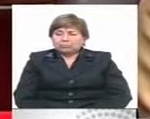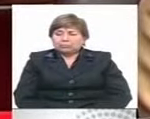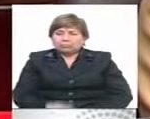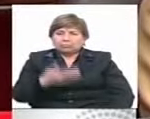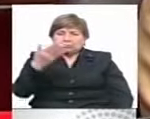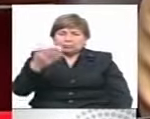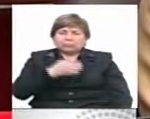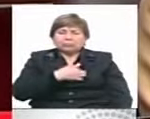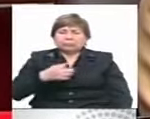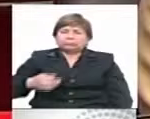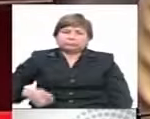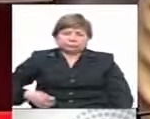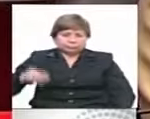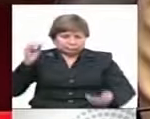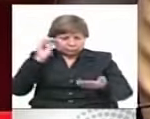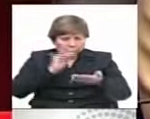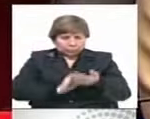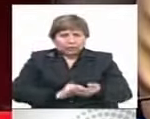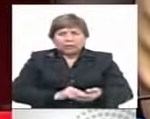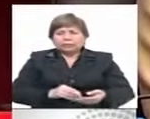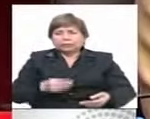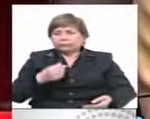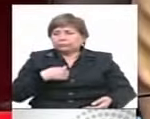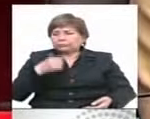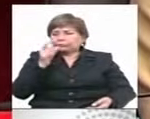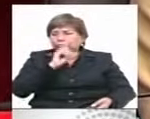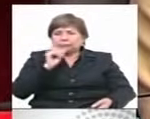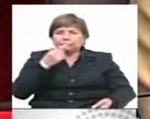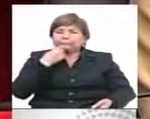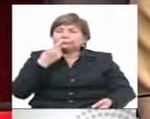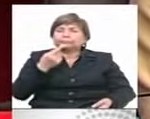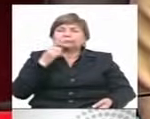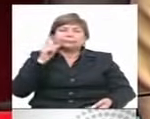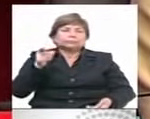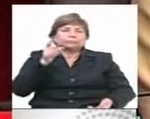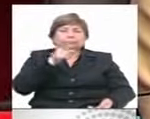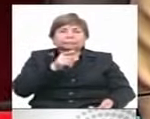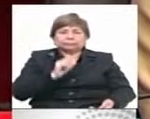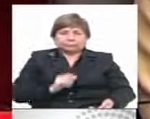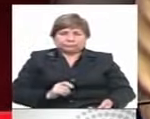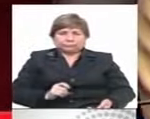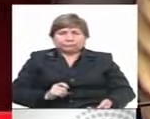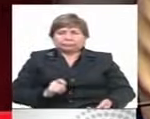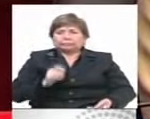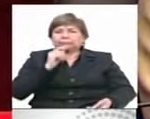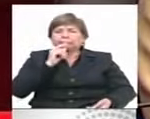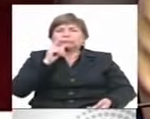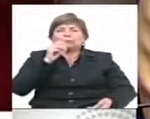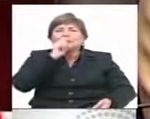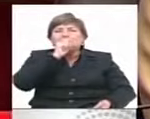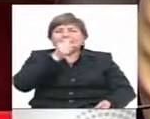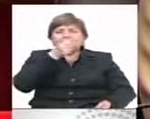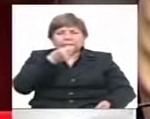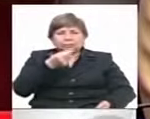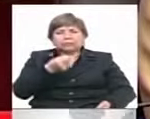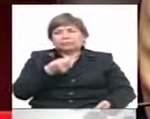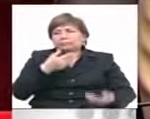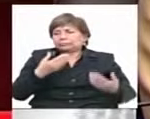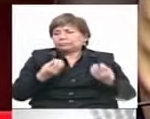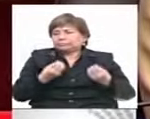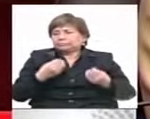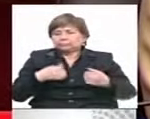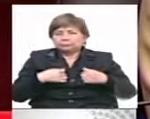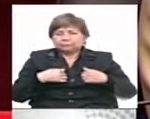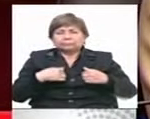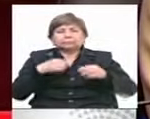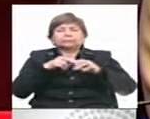Señora presidenta, vuelvo a repetir, yo no he dicho que ellos sean de tal manera, he dicho los medios de comunicación. ¿Por qué voy a